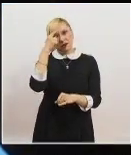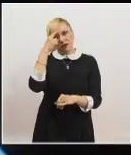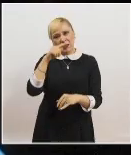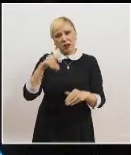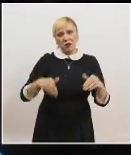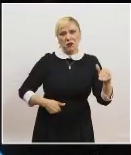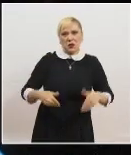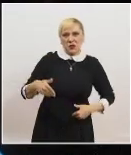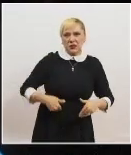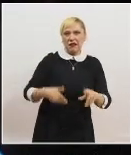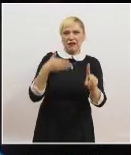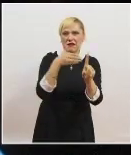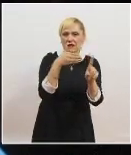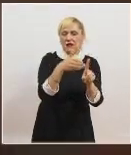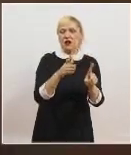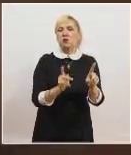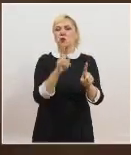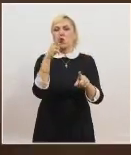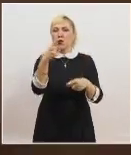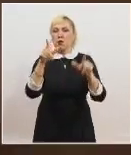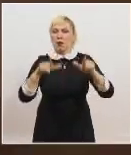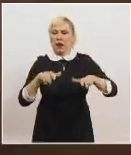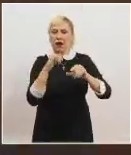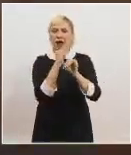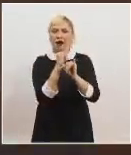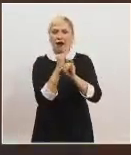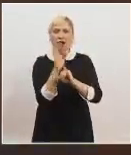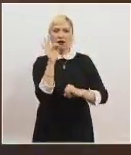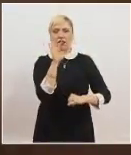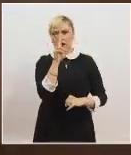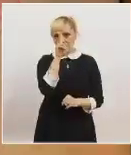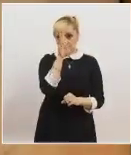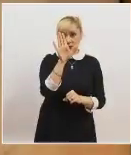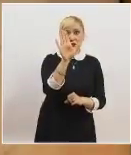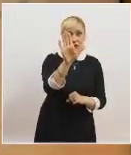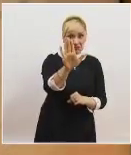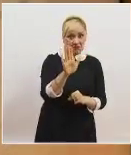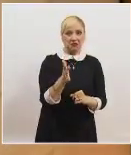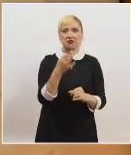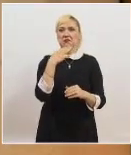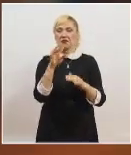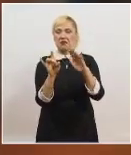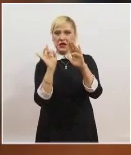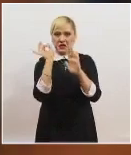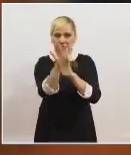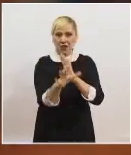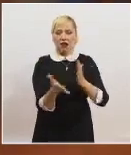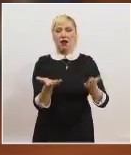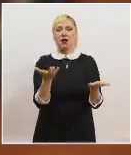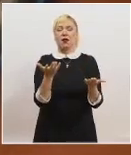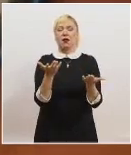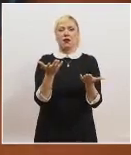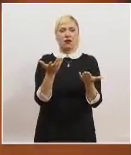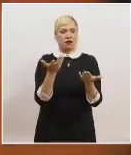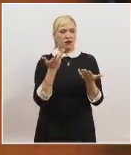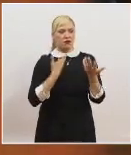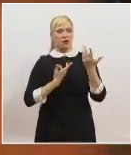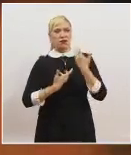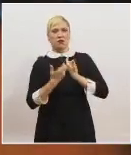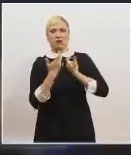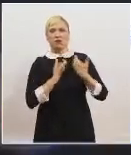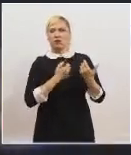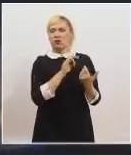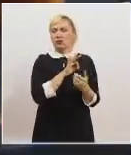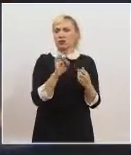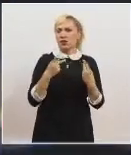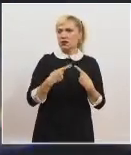vigente, establece que comete ese delito quien hostigue o amenace mediante tecnologías de la información y cause diversos daños y afectaciones